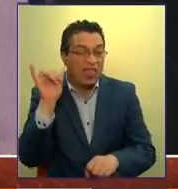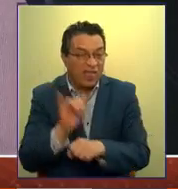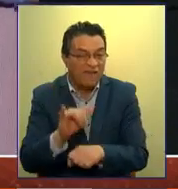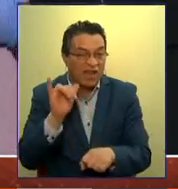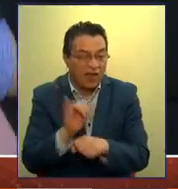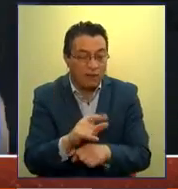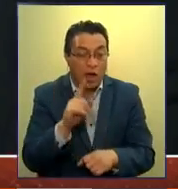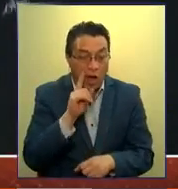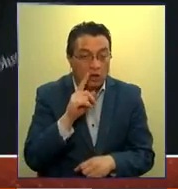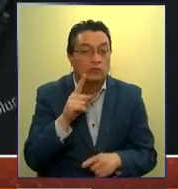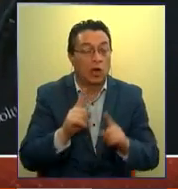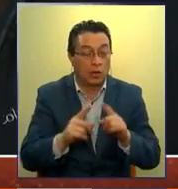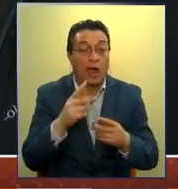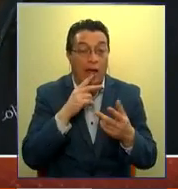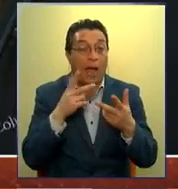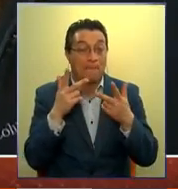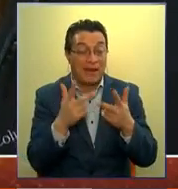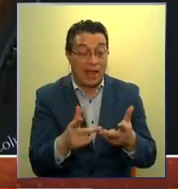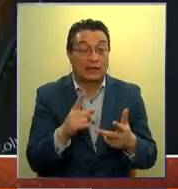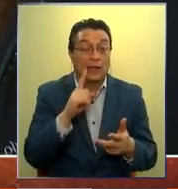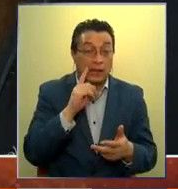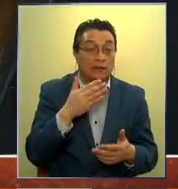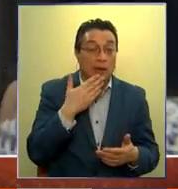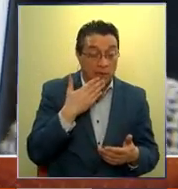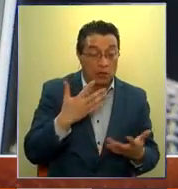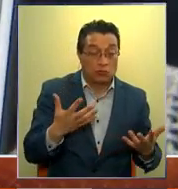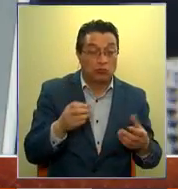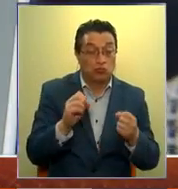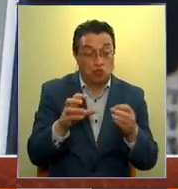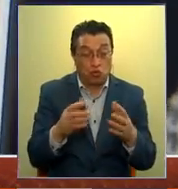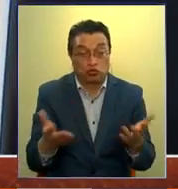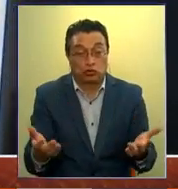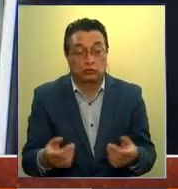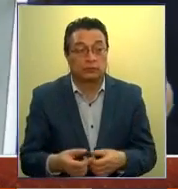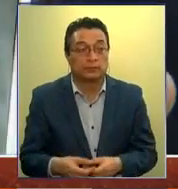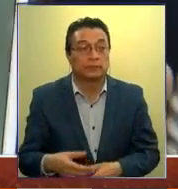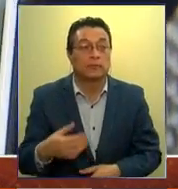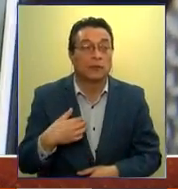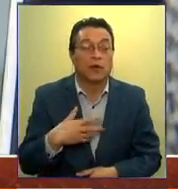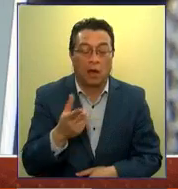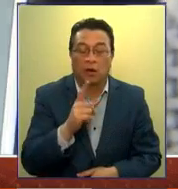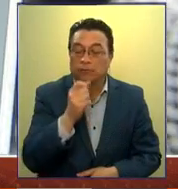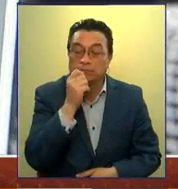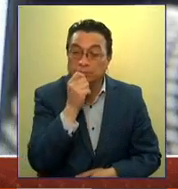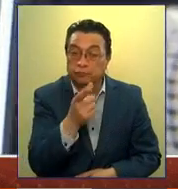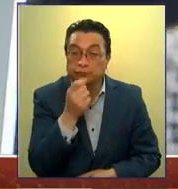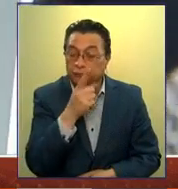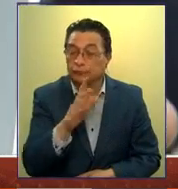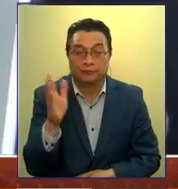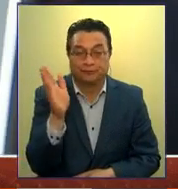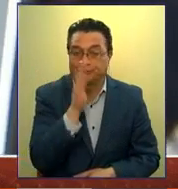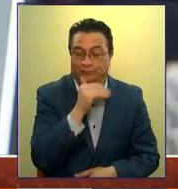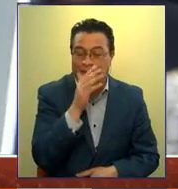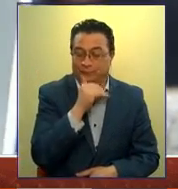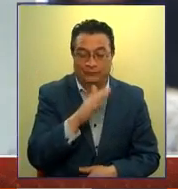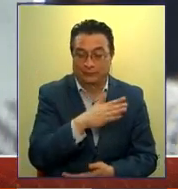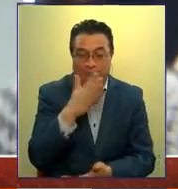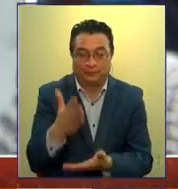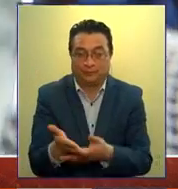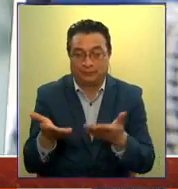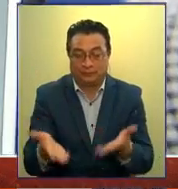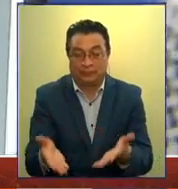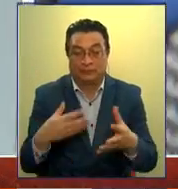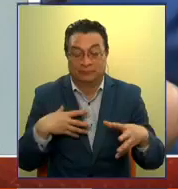otra de las amenazas de este proceso. Nos han llegado algunas denuncias de afiliados. Nosotros estamos con un equipo